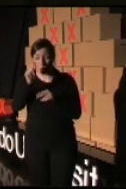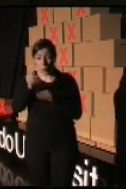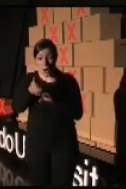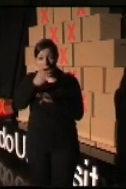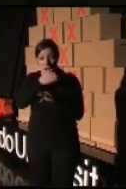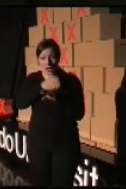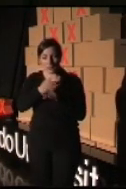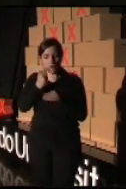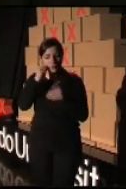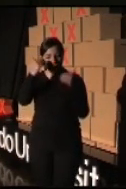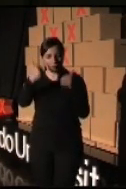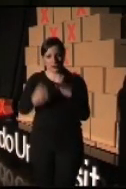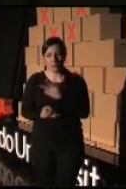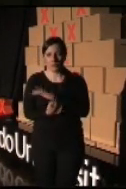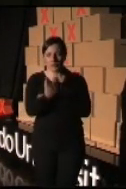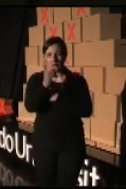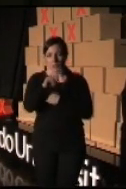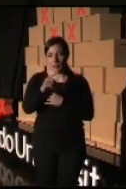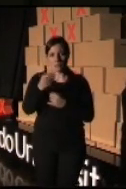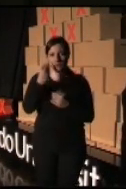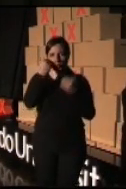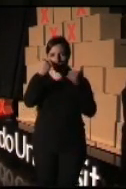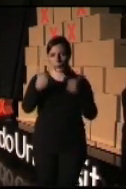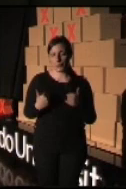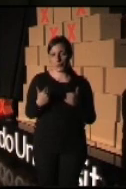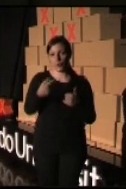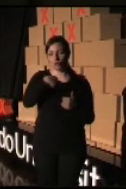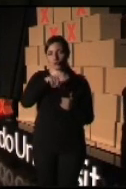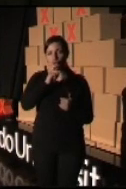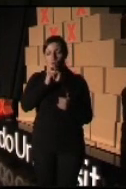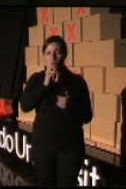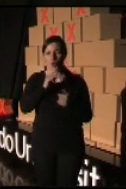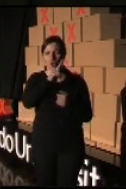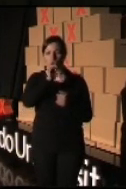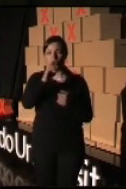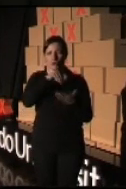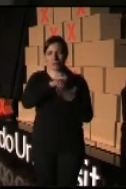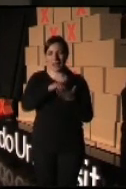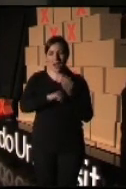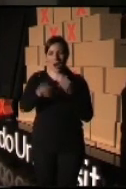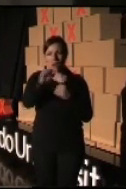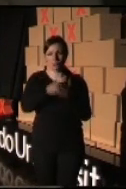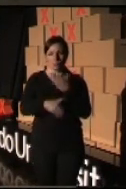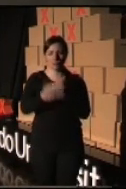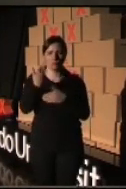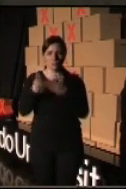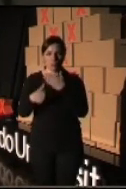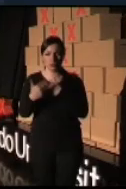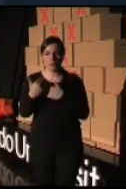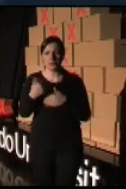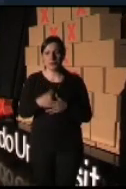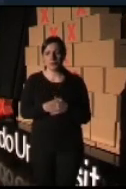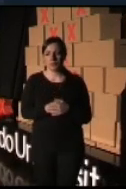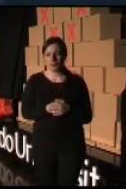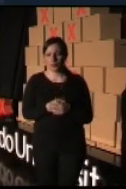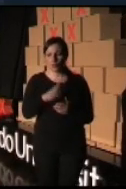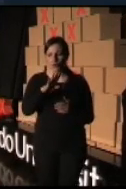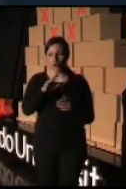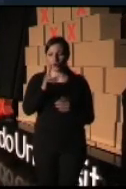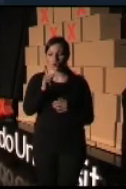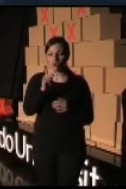es fisiológicamente hoy, hace 200.000 años, que representarían los últimos 4 segundos. Pues